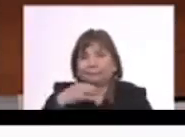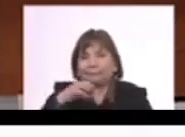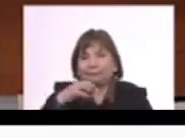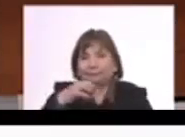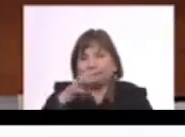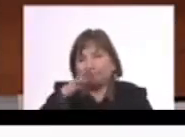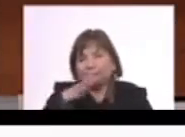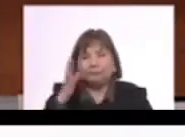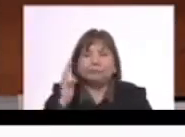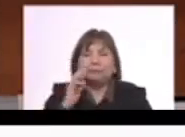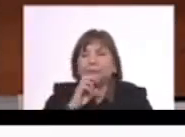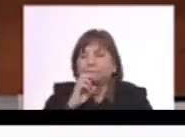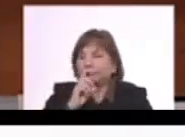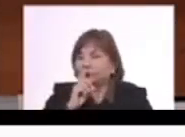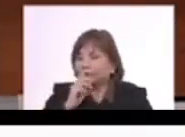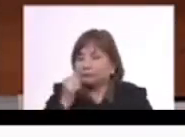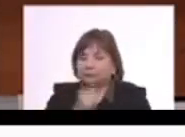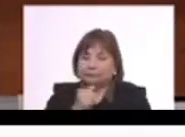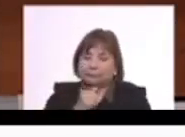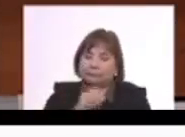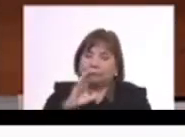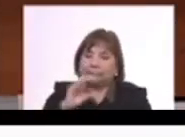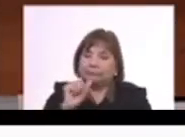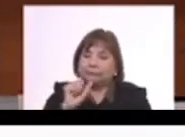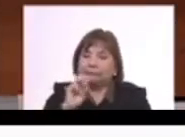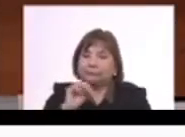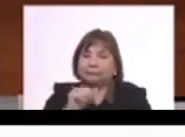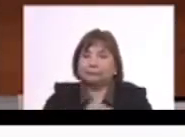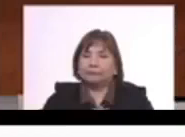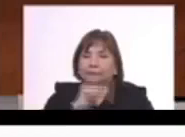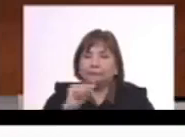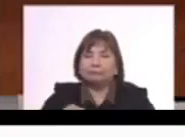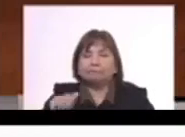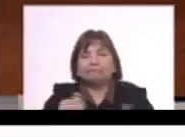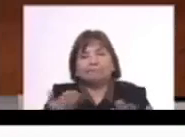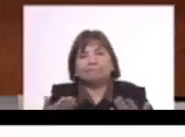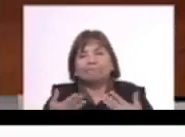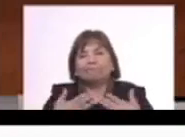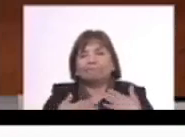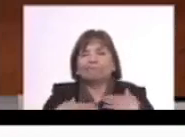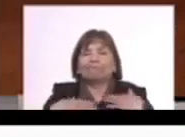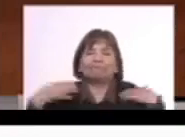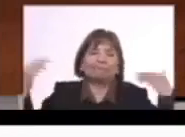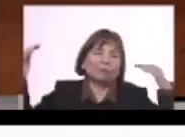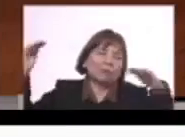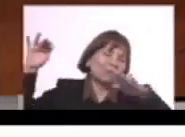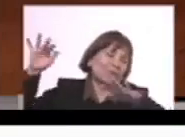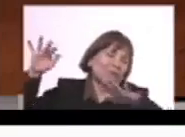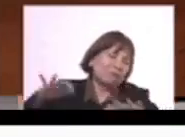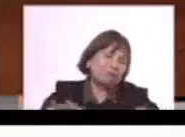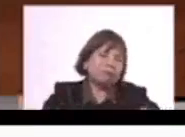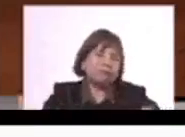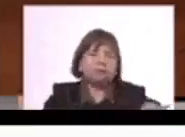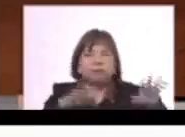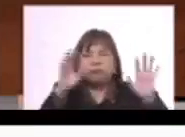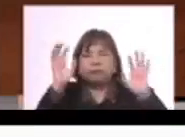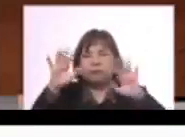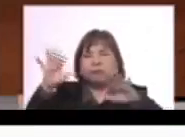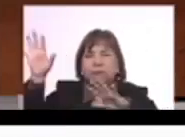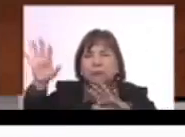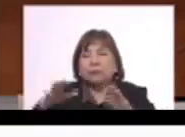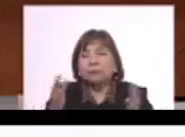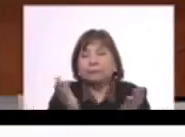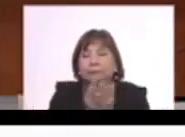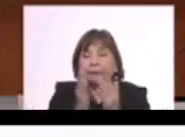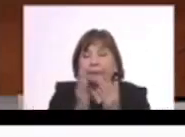en paz descanse, trabajó en Casma, y en verdad Ancais se levantó de los escombros, y es cierto, los